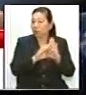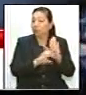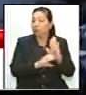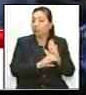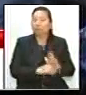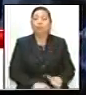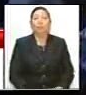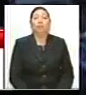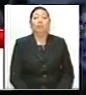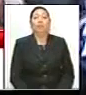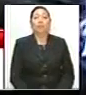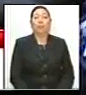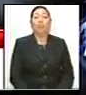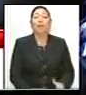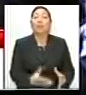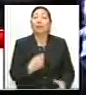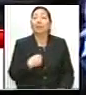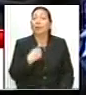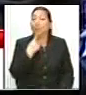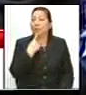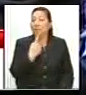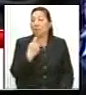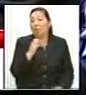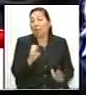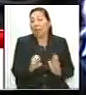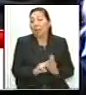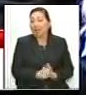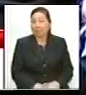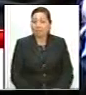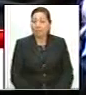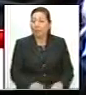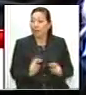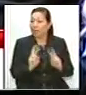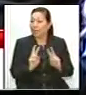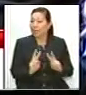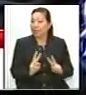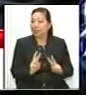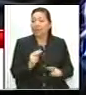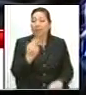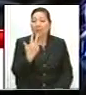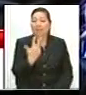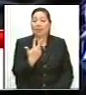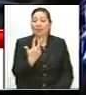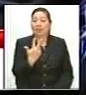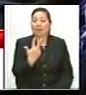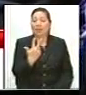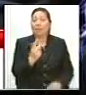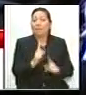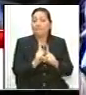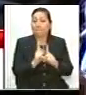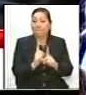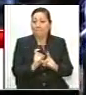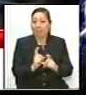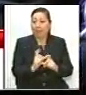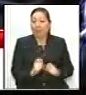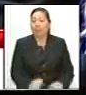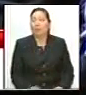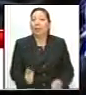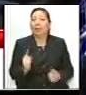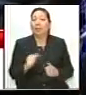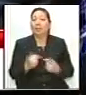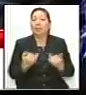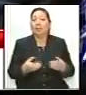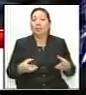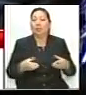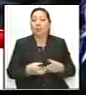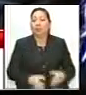Constitución, quiero indicarle que, por ejemplo, han visto 3 consultas hacia esa